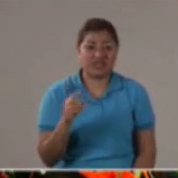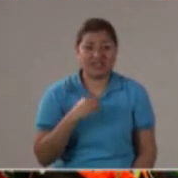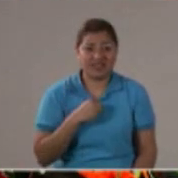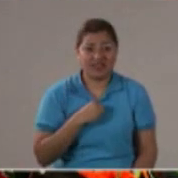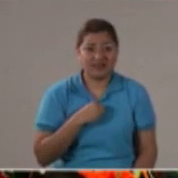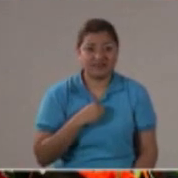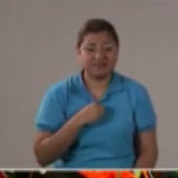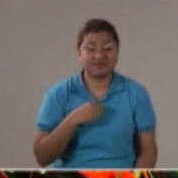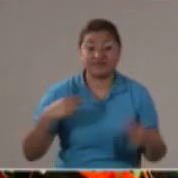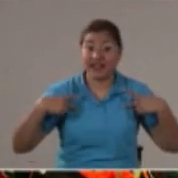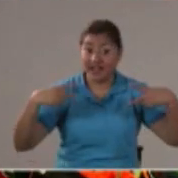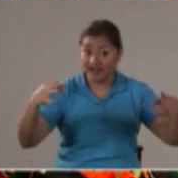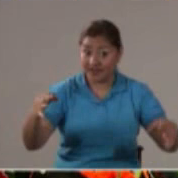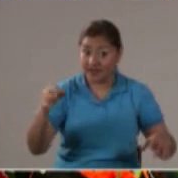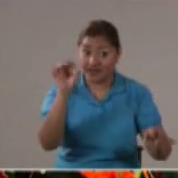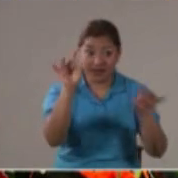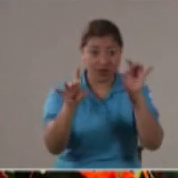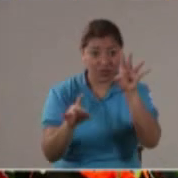¿Habrá alguno?